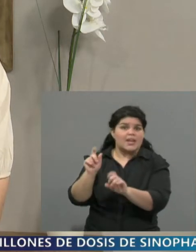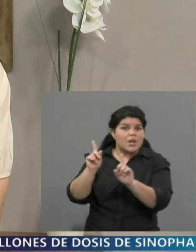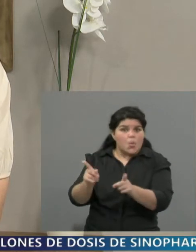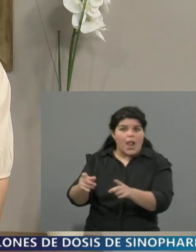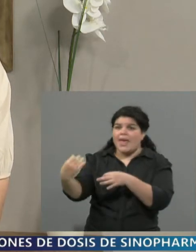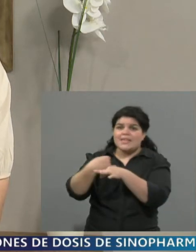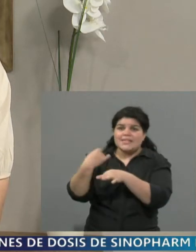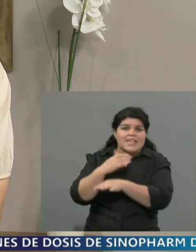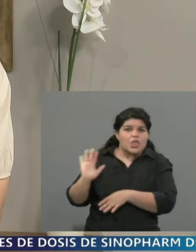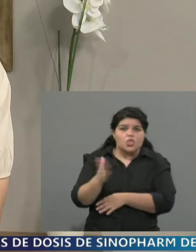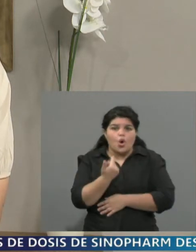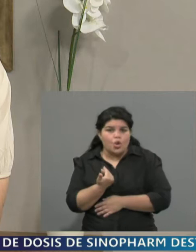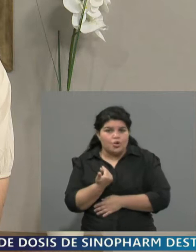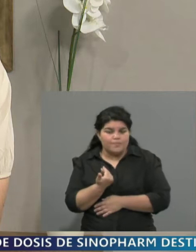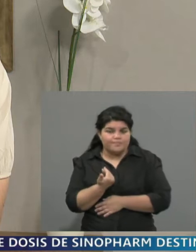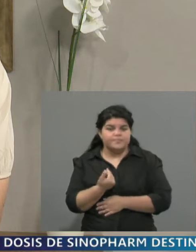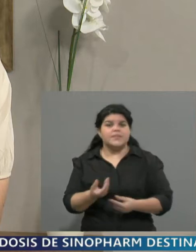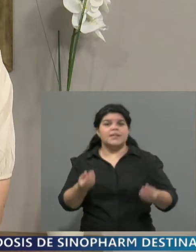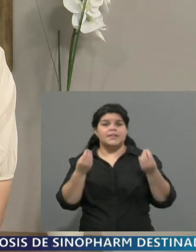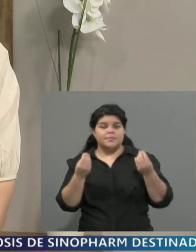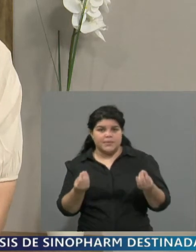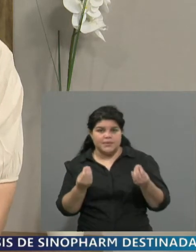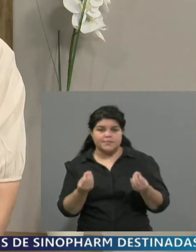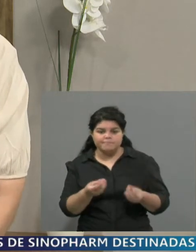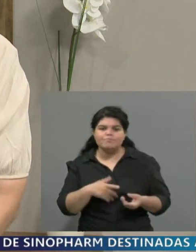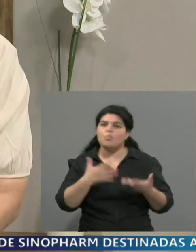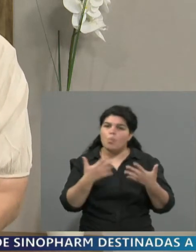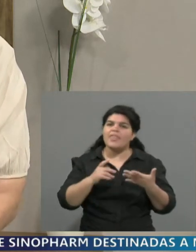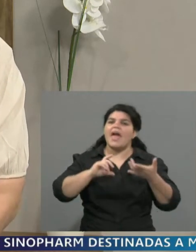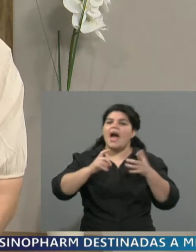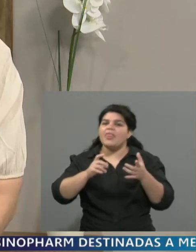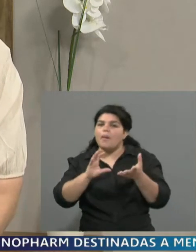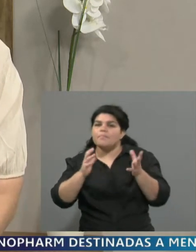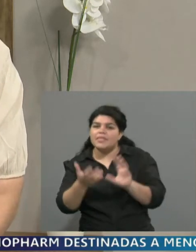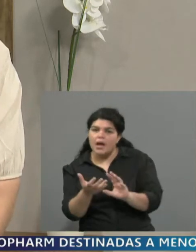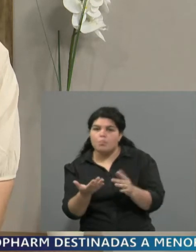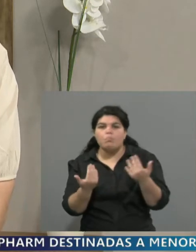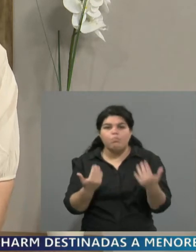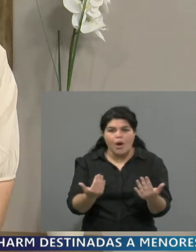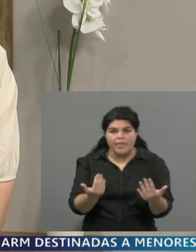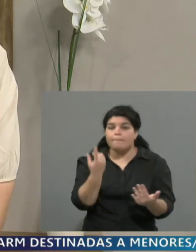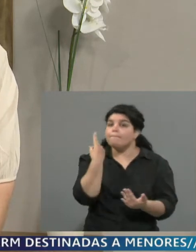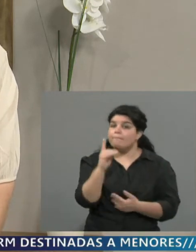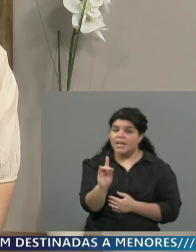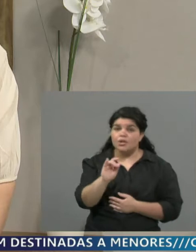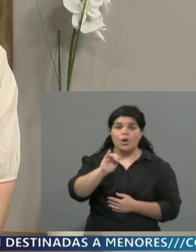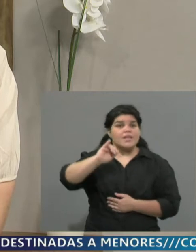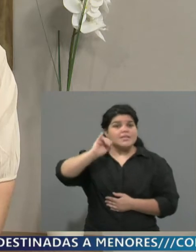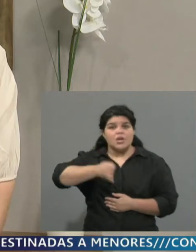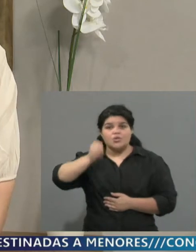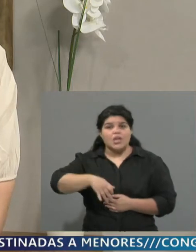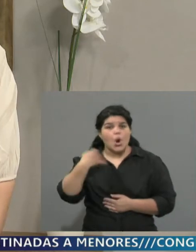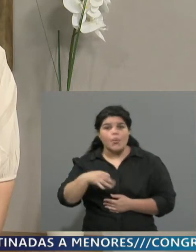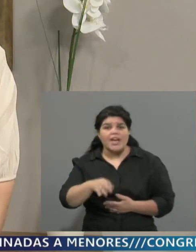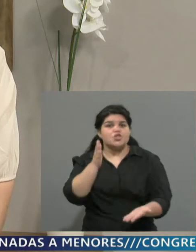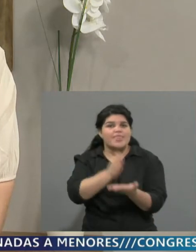y de la institución en la que estamos trabajando, pero no podemos elegir que se le garantice o no el derecho a la educación sexual